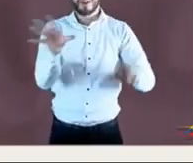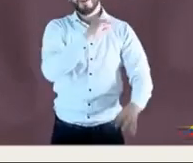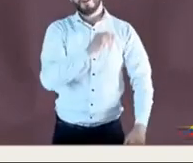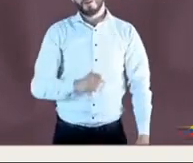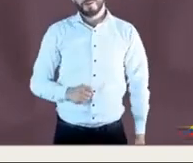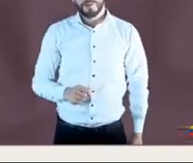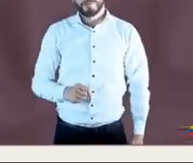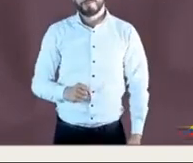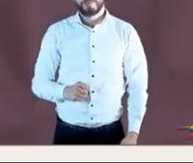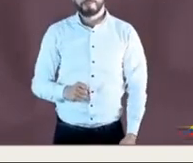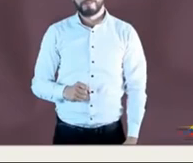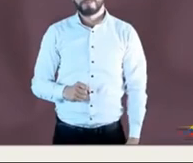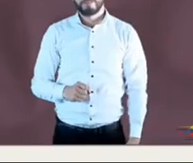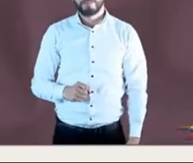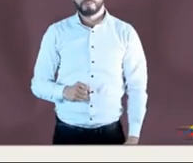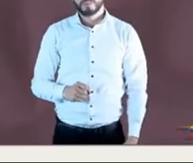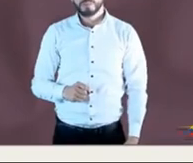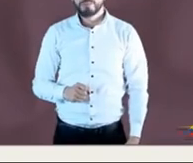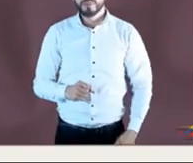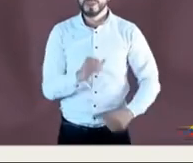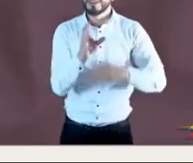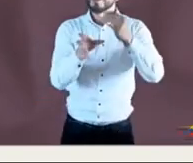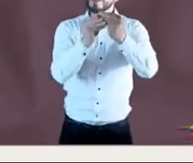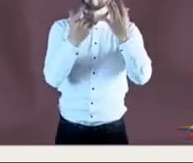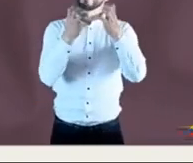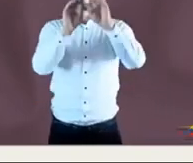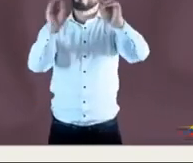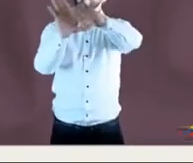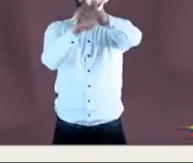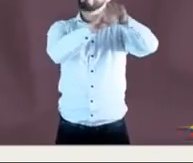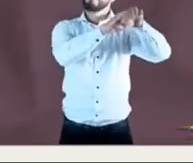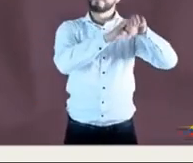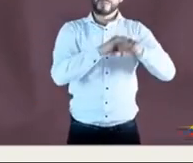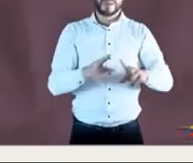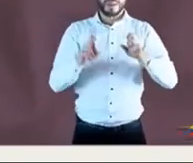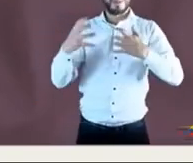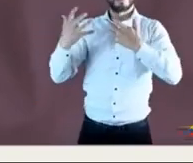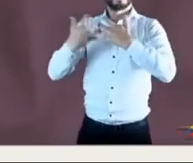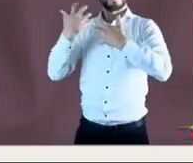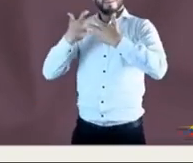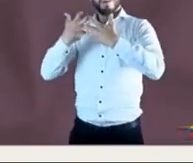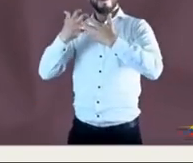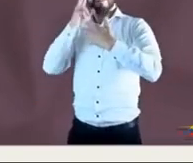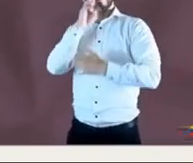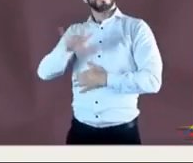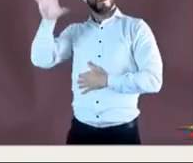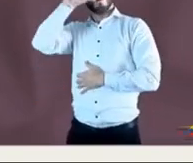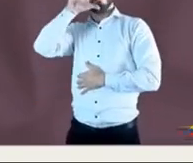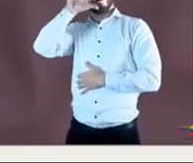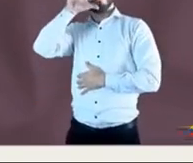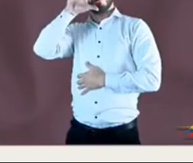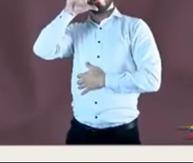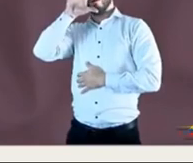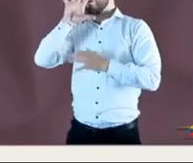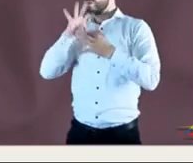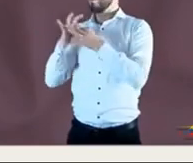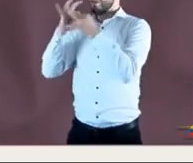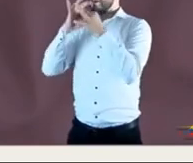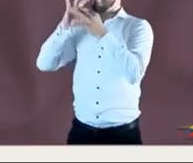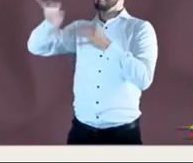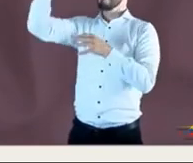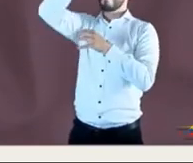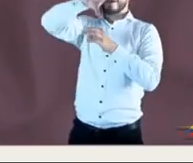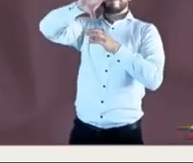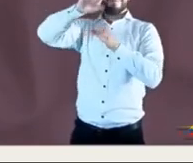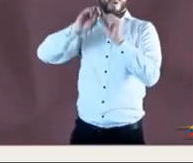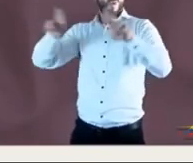vez, me permito reiterar lo que dijimos como sistema de Naciones Unidas en Colombia. Es importante y urgente